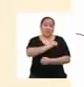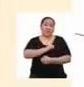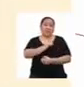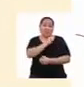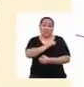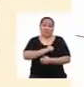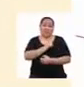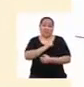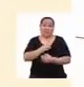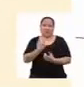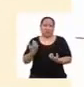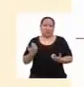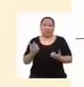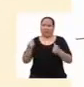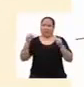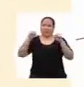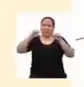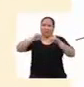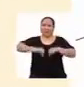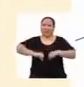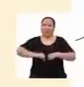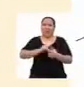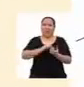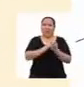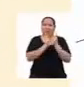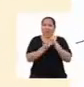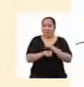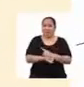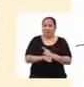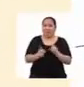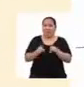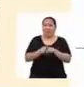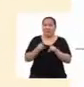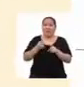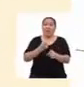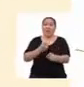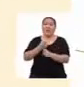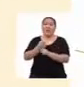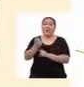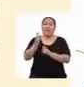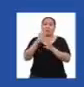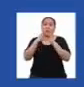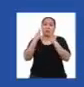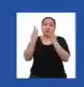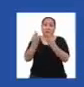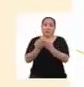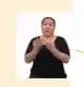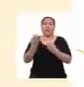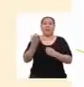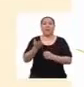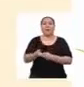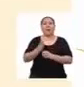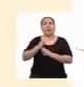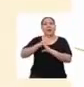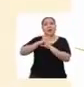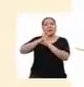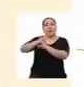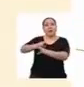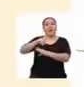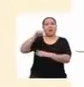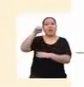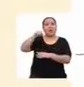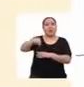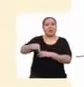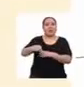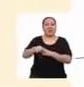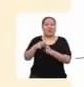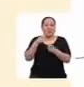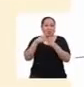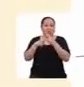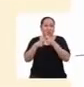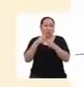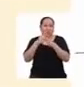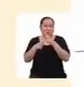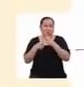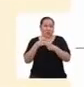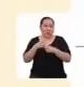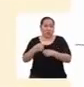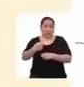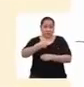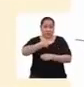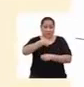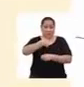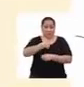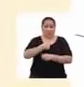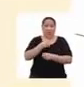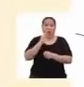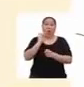afectados y también pueden afectar en la vida familiar. Para evitar generar malestar en otros y en nuestras